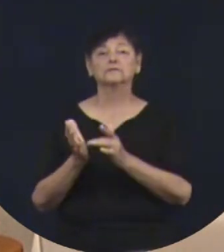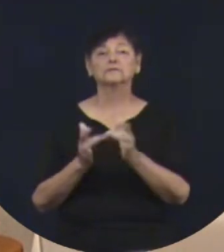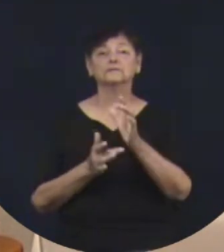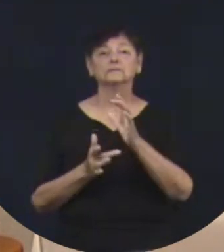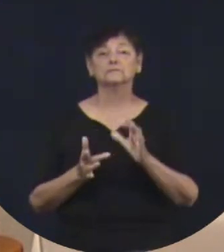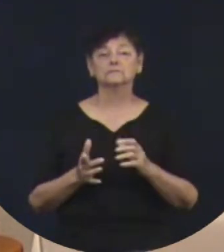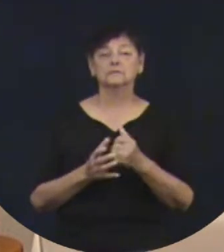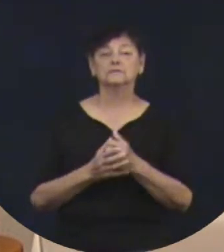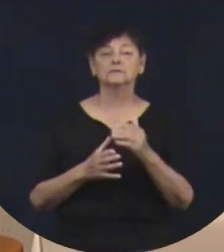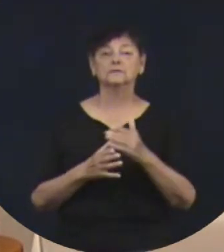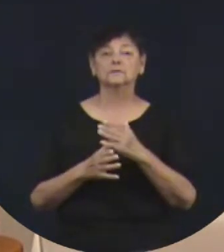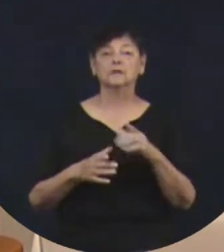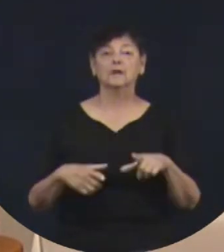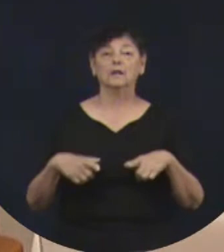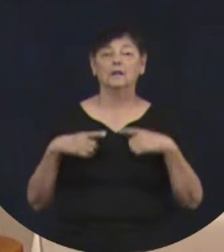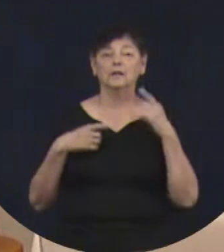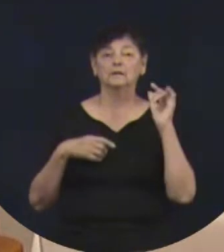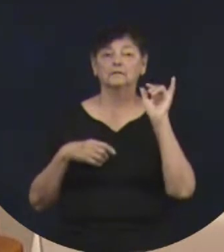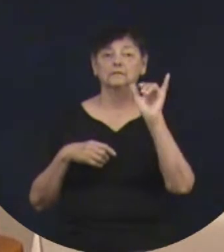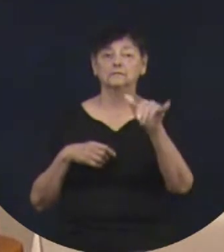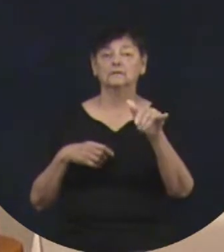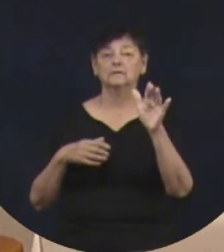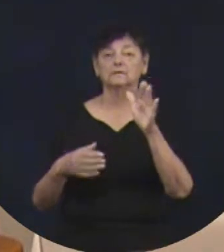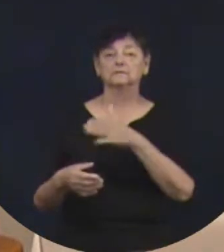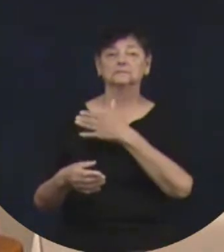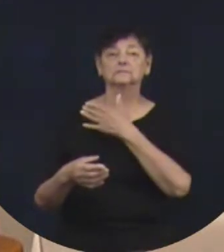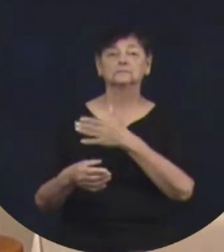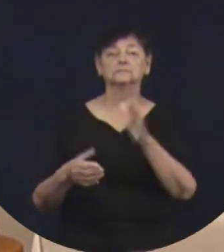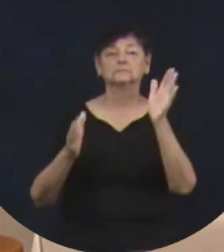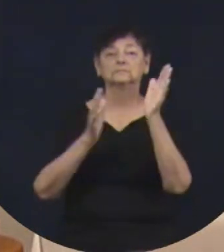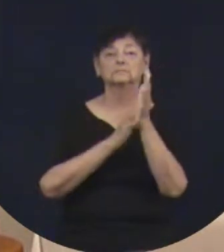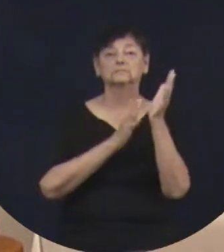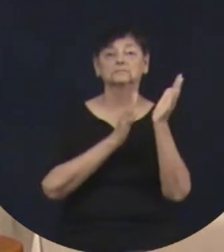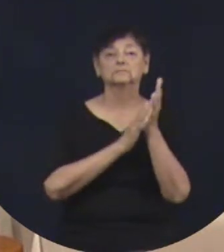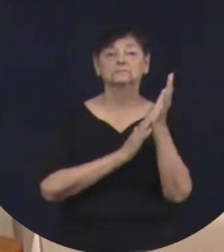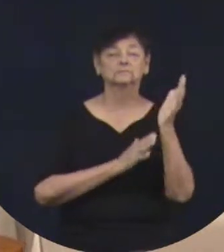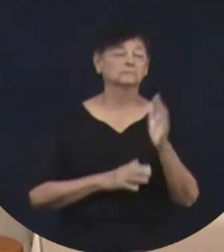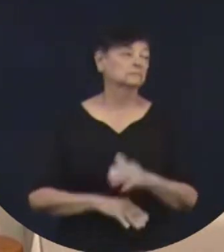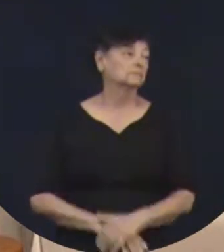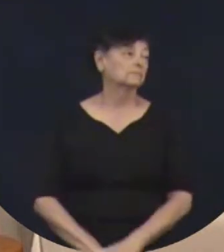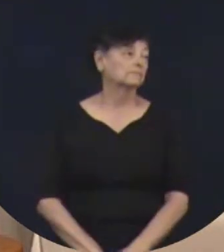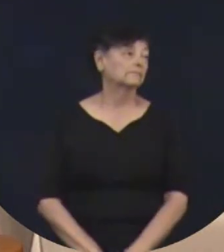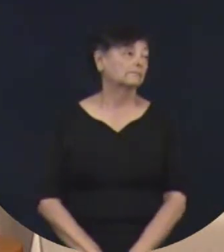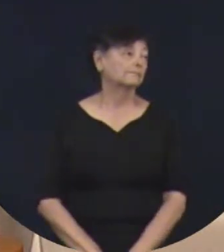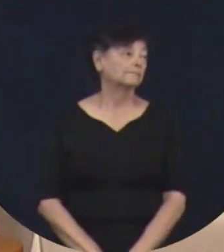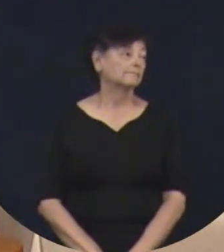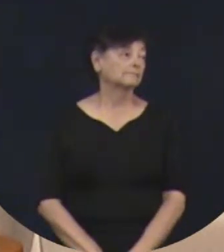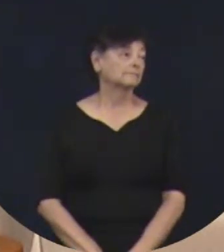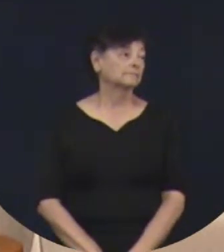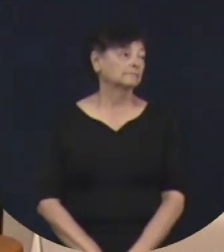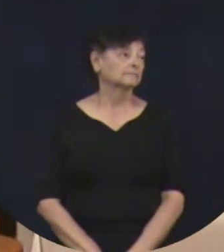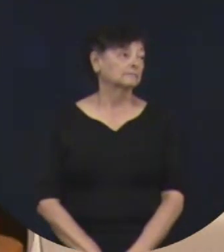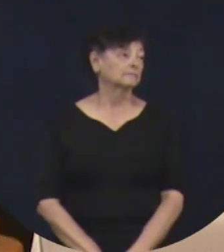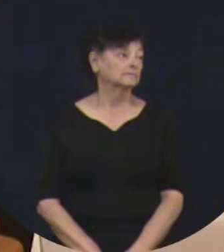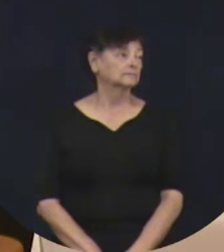Jesucristo compartir la vida eterna y cantar tus alabanzas.